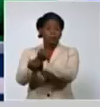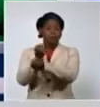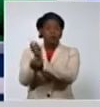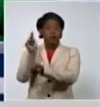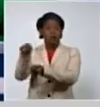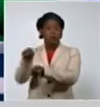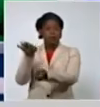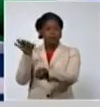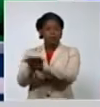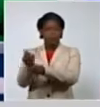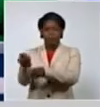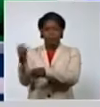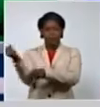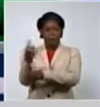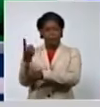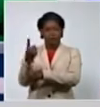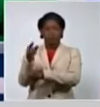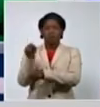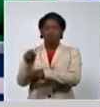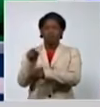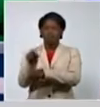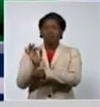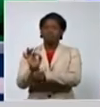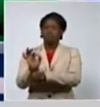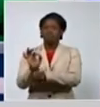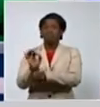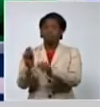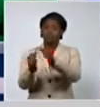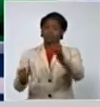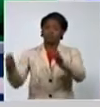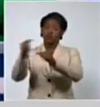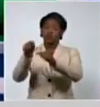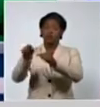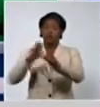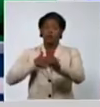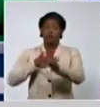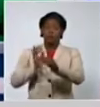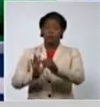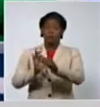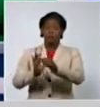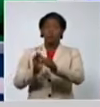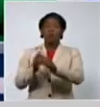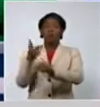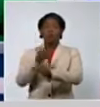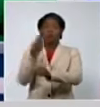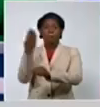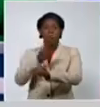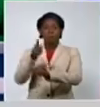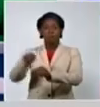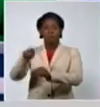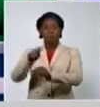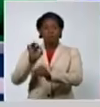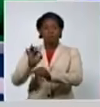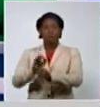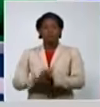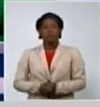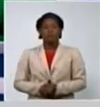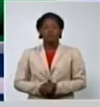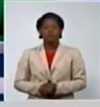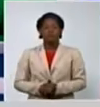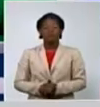se comenzará, y Lázaro me decía ahora, antes de comenzar, ya esto me tiene